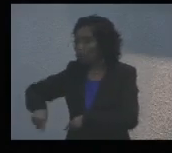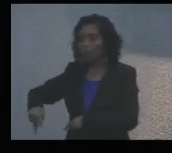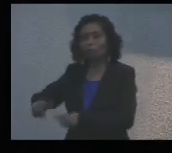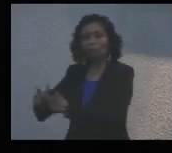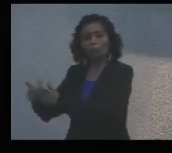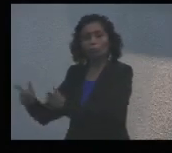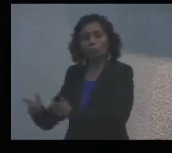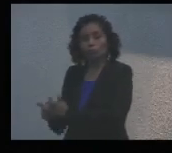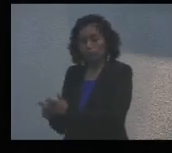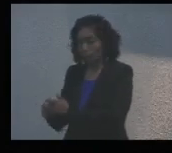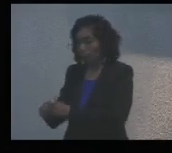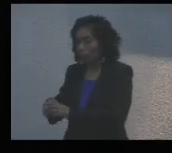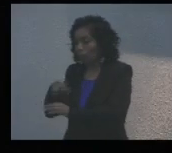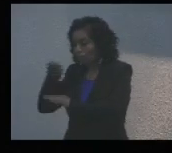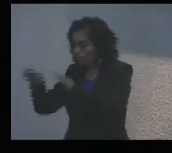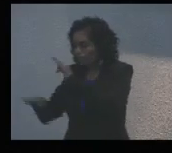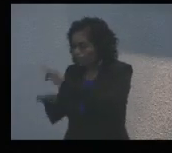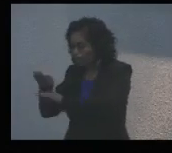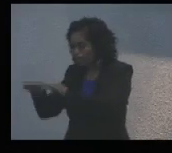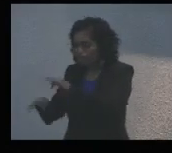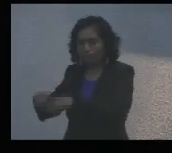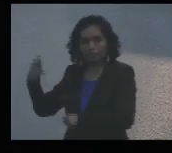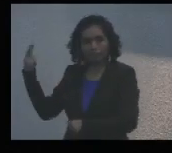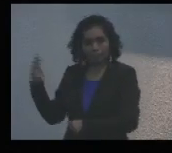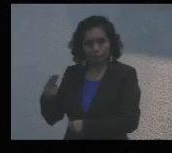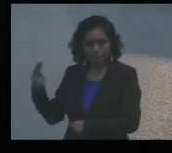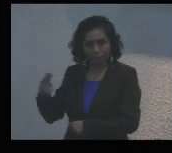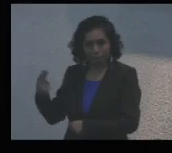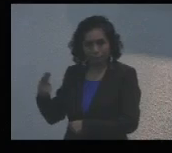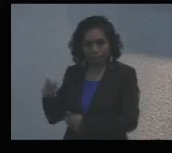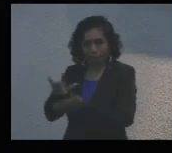a los que más necesitan la atención gubernamental e institucional.